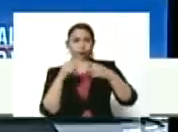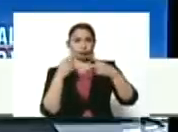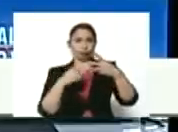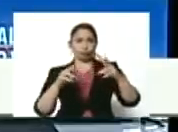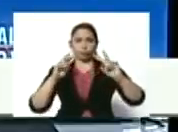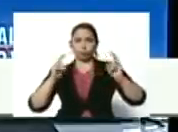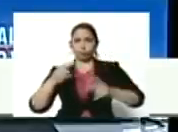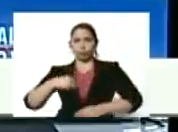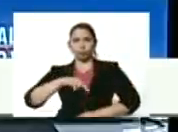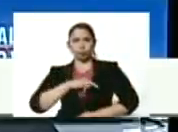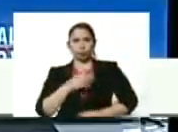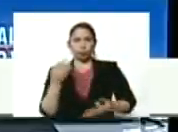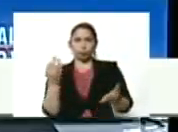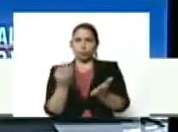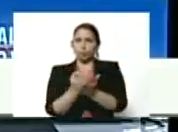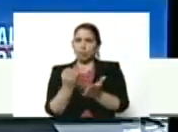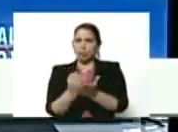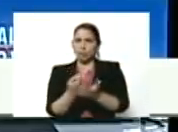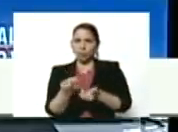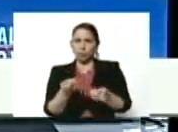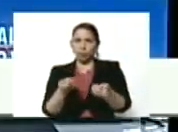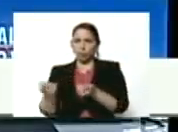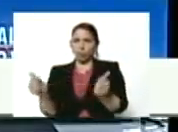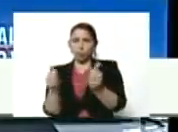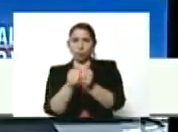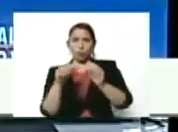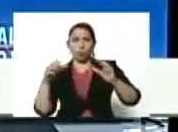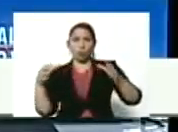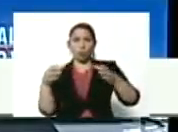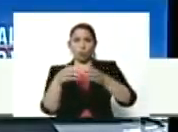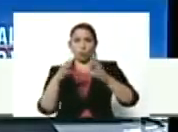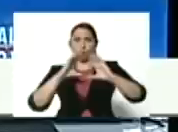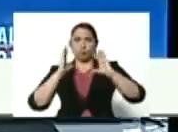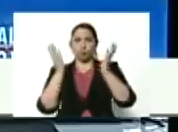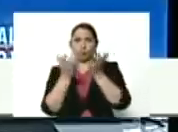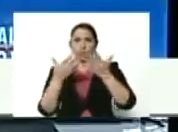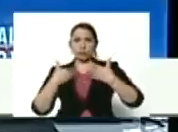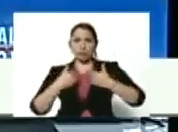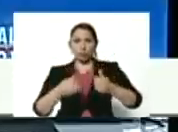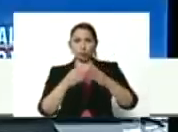bien coordinados con la Organización Mundial de la Salud para todo.